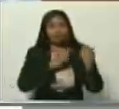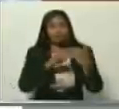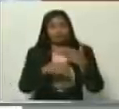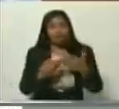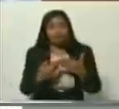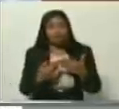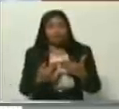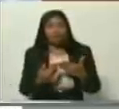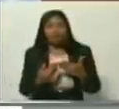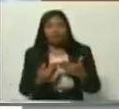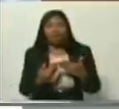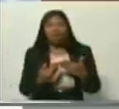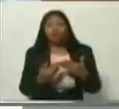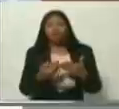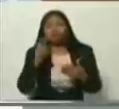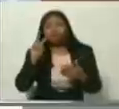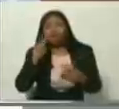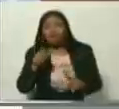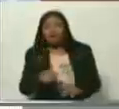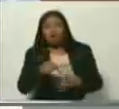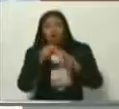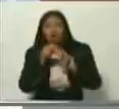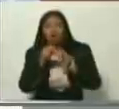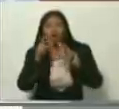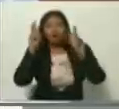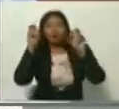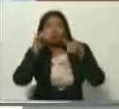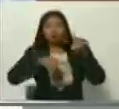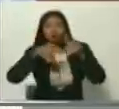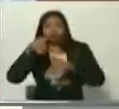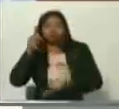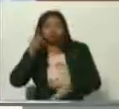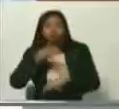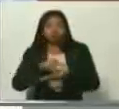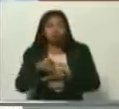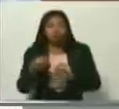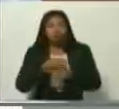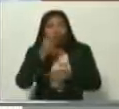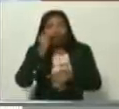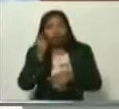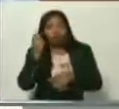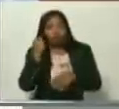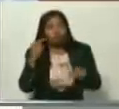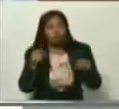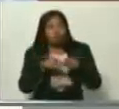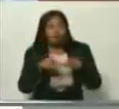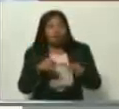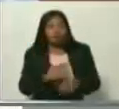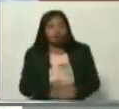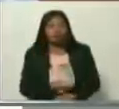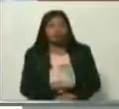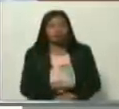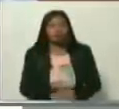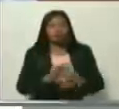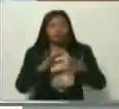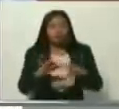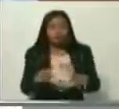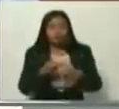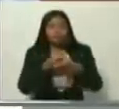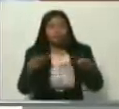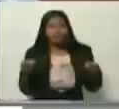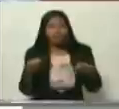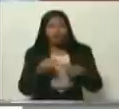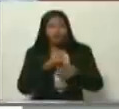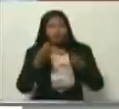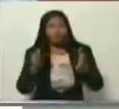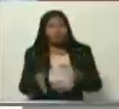hasta tanto se elija un nuevo gobernador o gobernadora de estado, el secretario general de